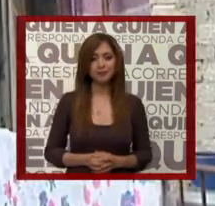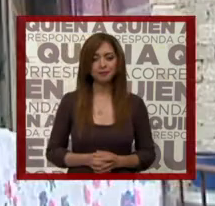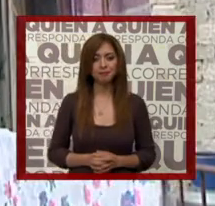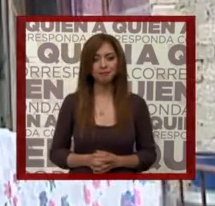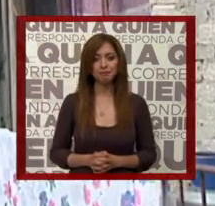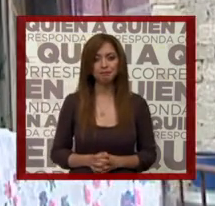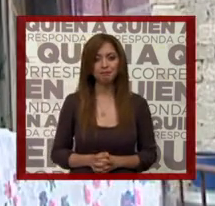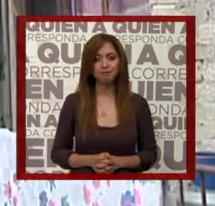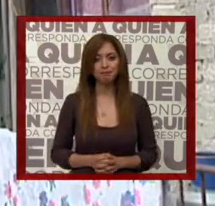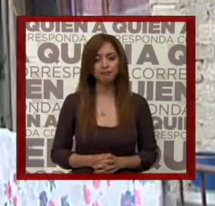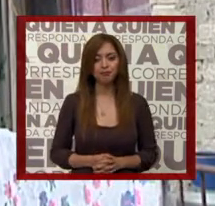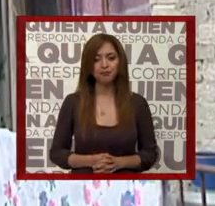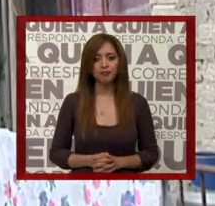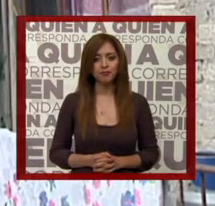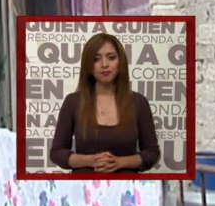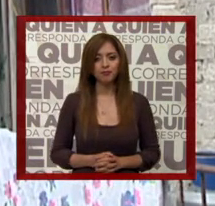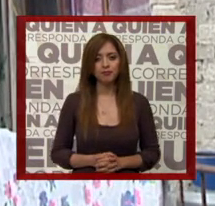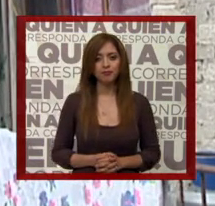Ah, qué malo.